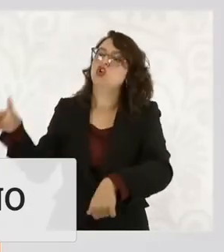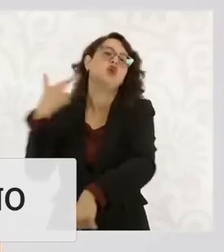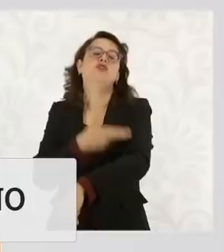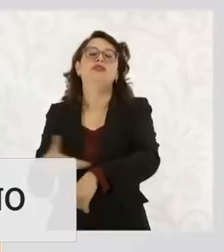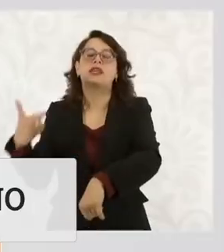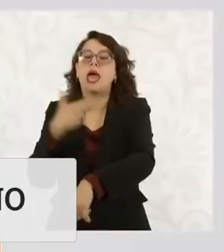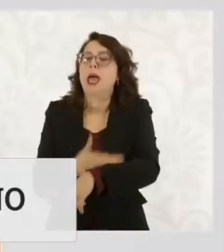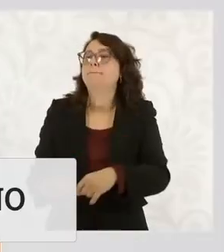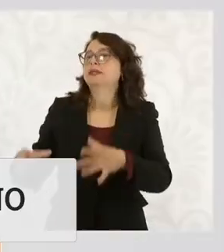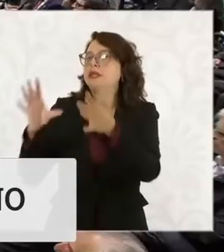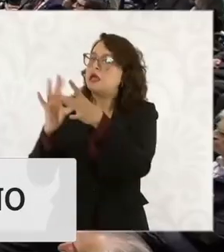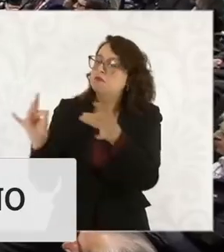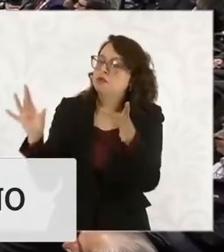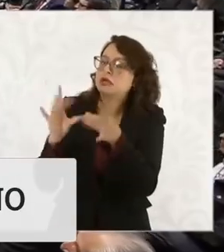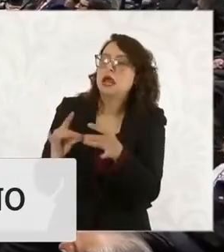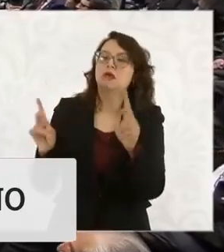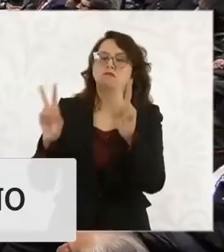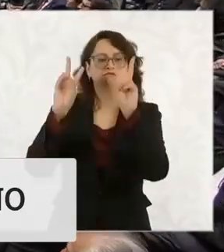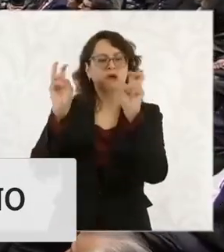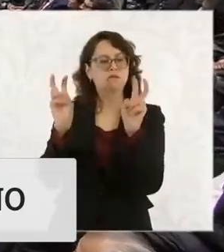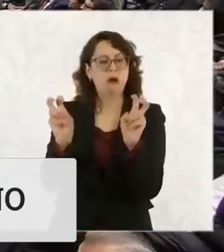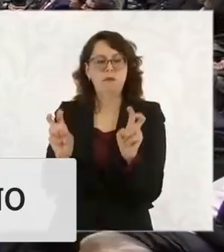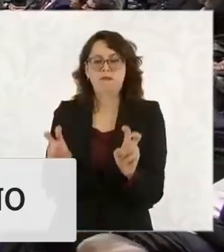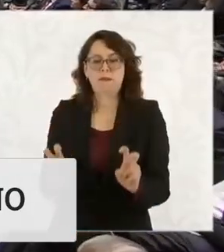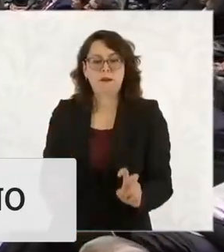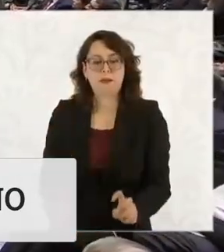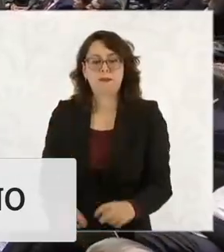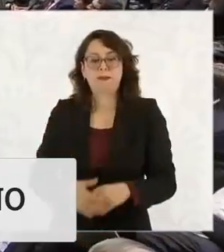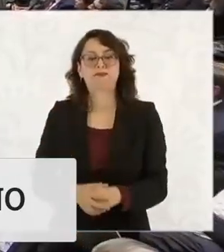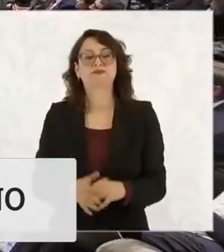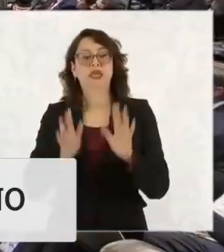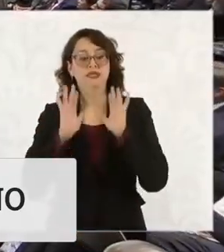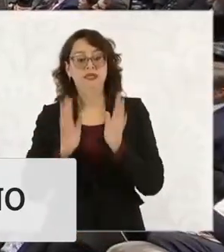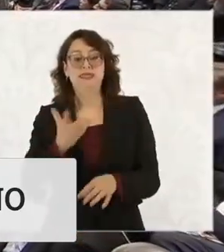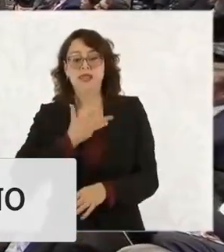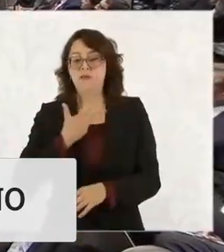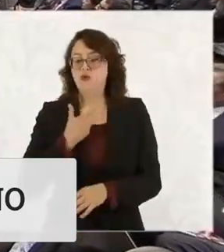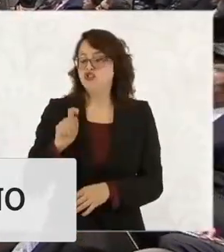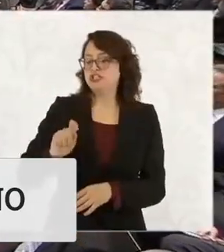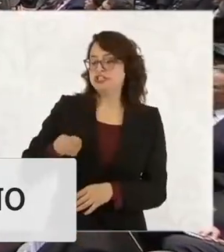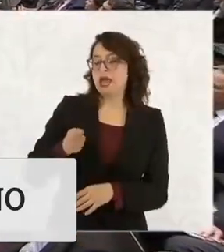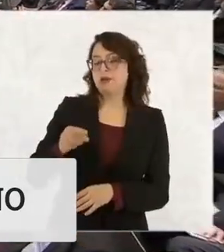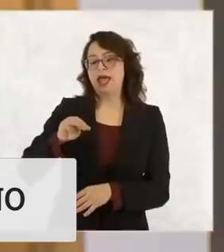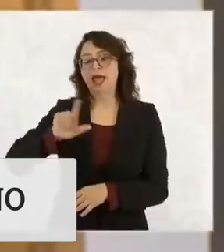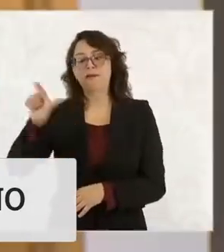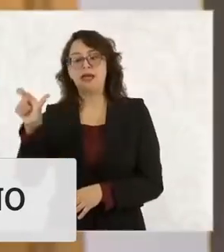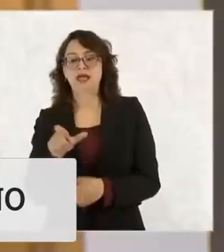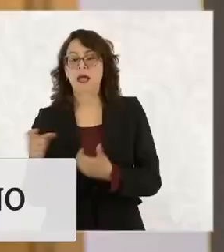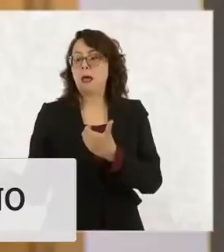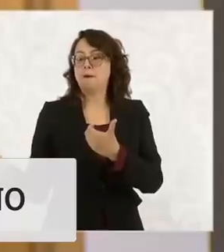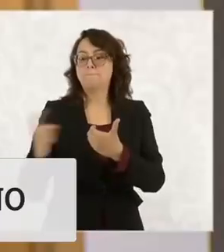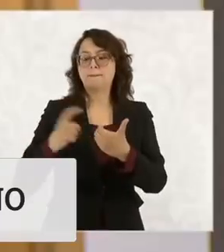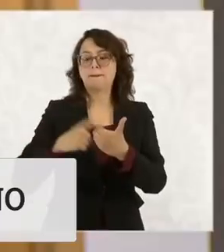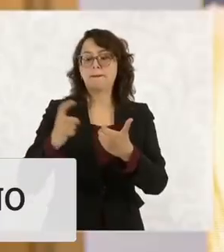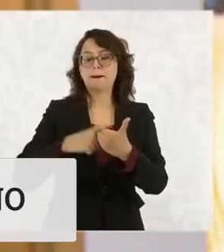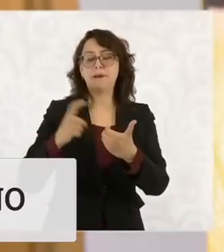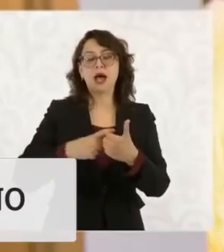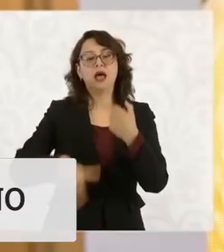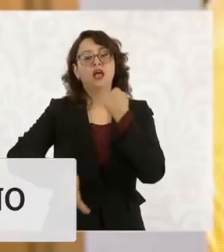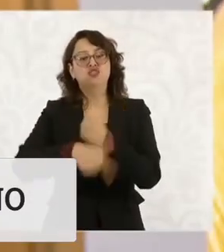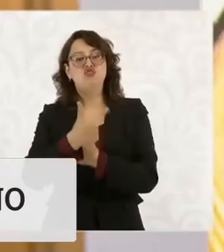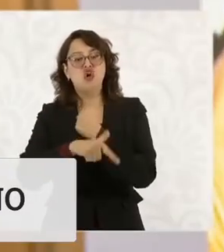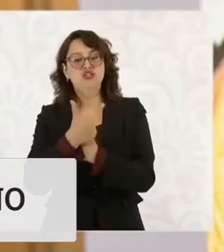trámites y muchos otros temas. Creamos Llave MX, a la que ya están inscritos 12 millones